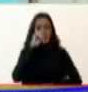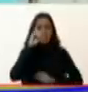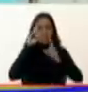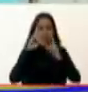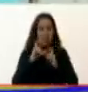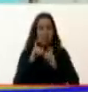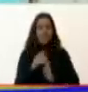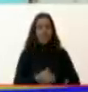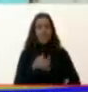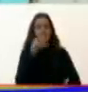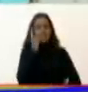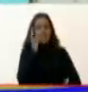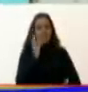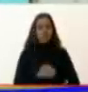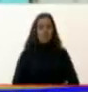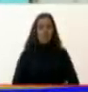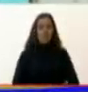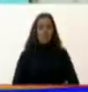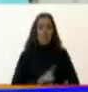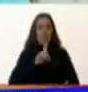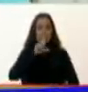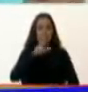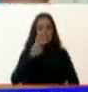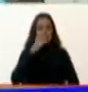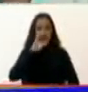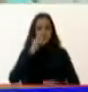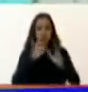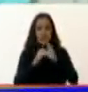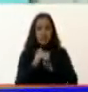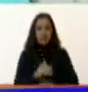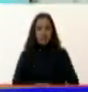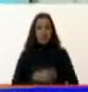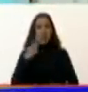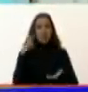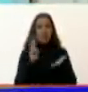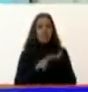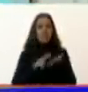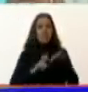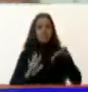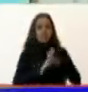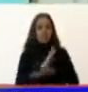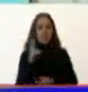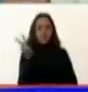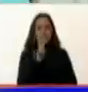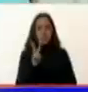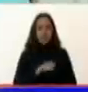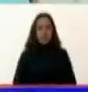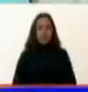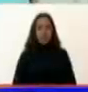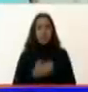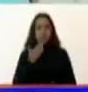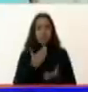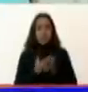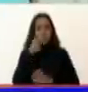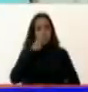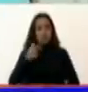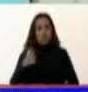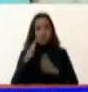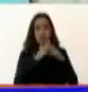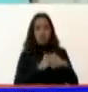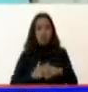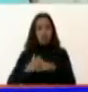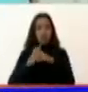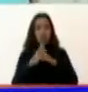Facebook, Gmail, en Estados Unidos, la verdad de Venezuela, y pedirle al pueblo de Estados Unidos que